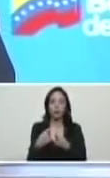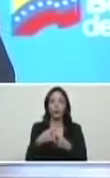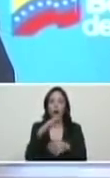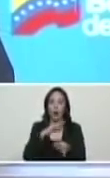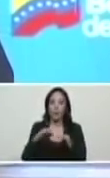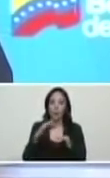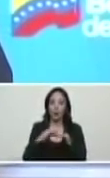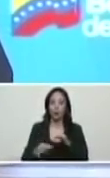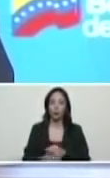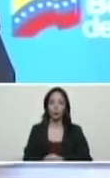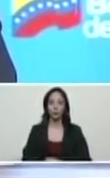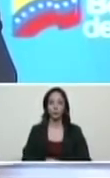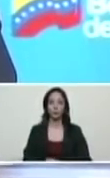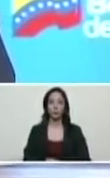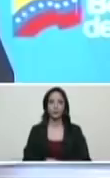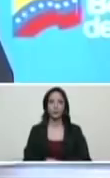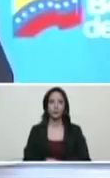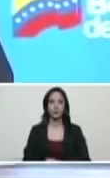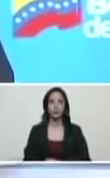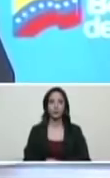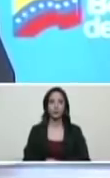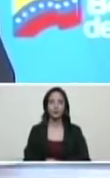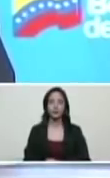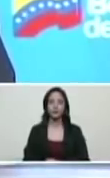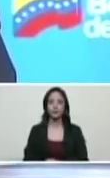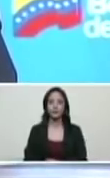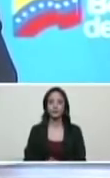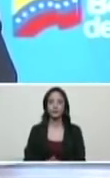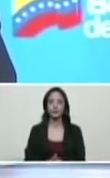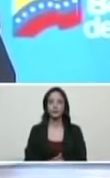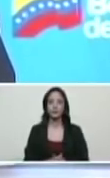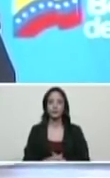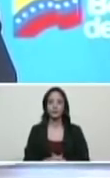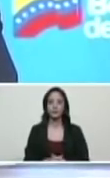los souvenirs, recuerdos,